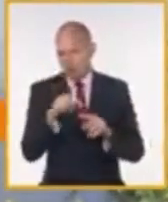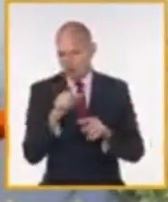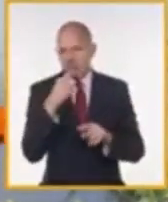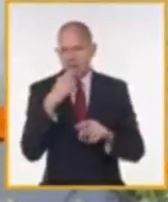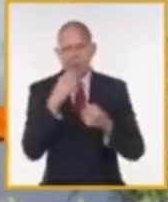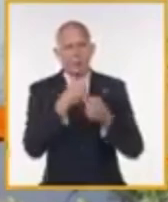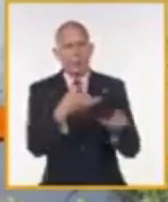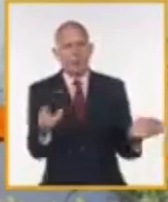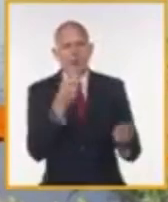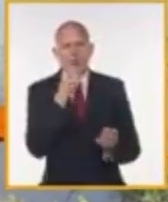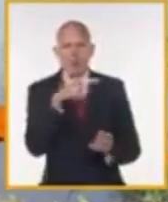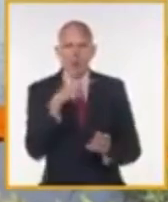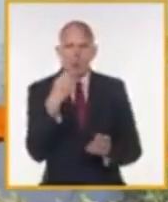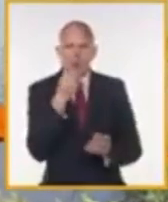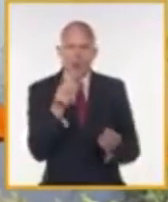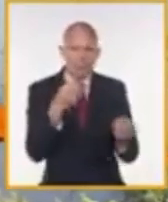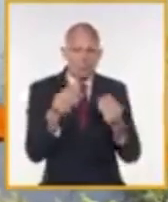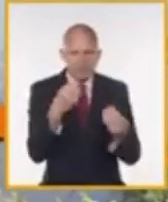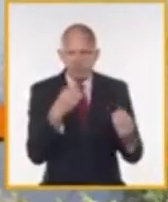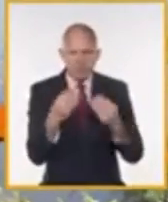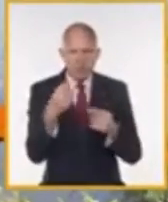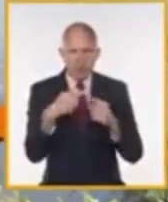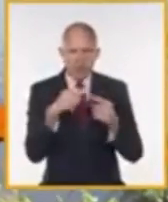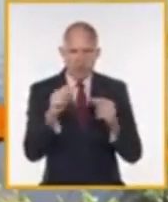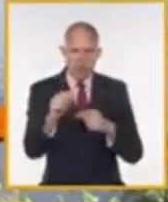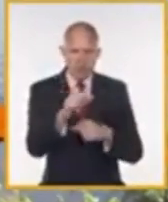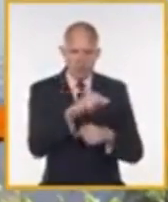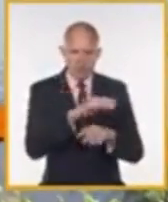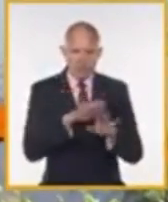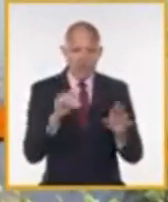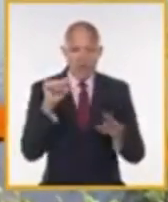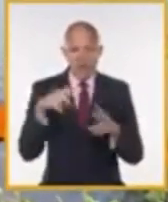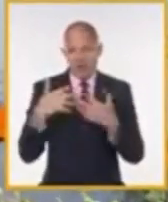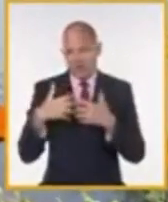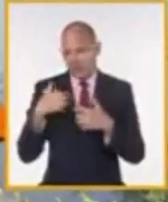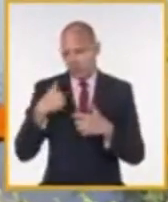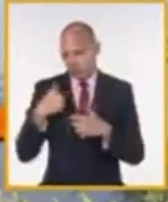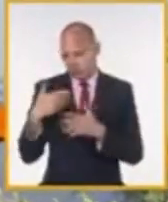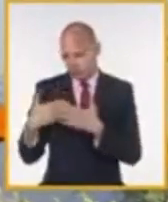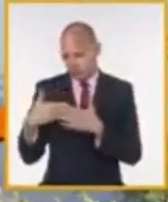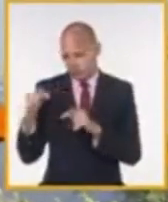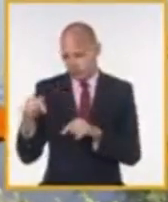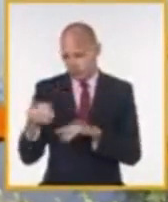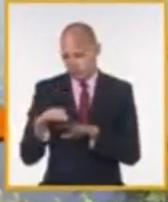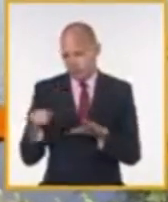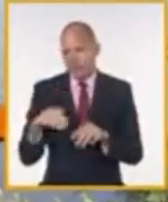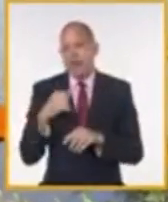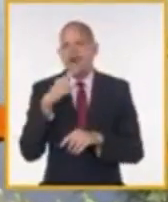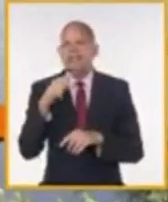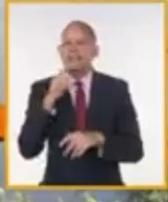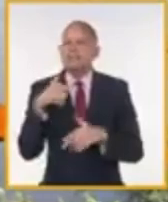menor alimentación con algunos piensos criollos que estamos elaborando en la empresa, y hemos trabajado principalmente incluyendo